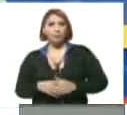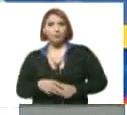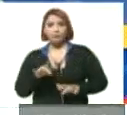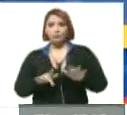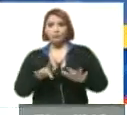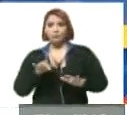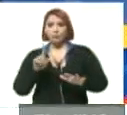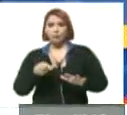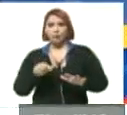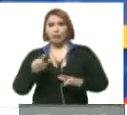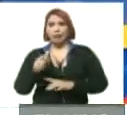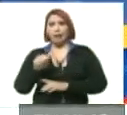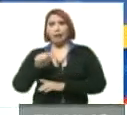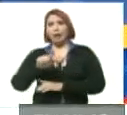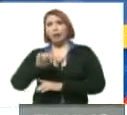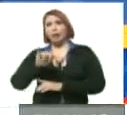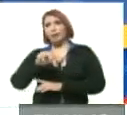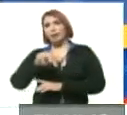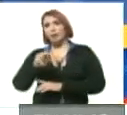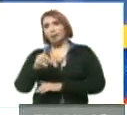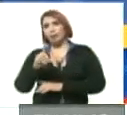Antonio Galíndez. Mi saludo.